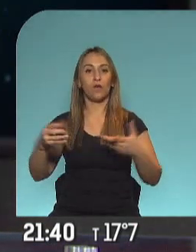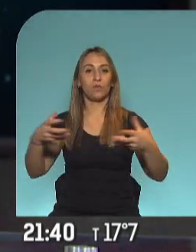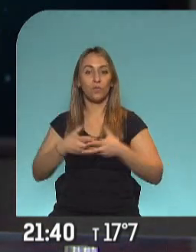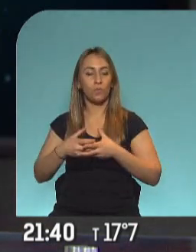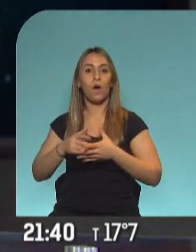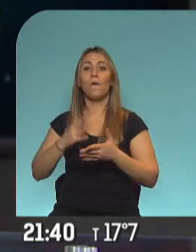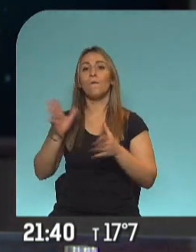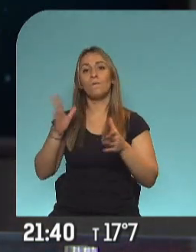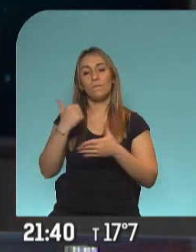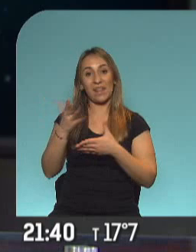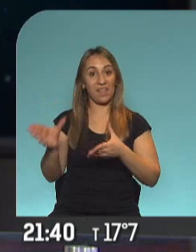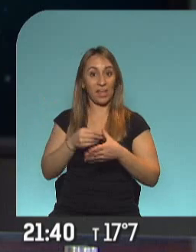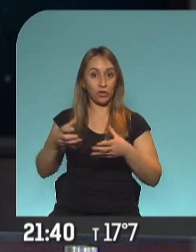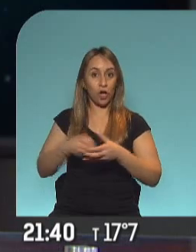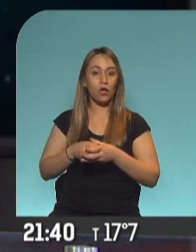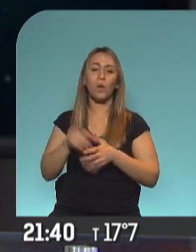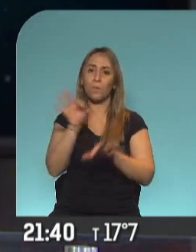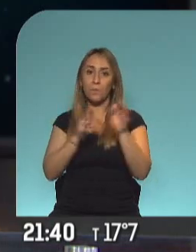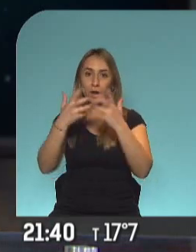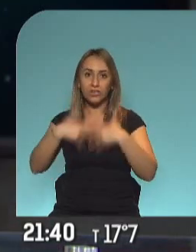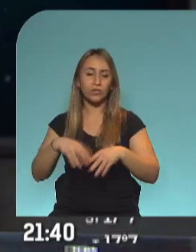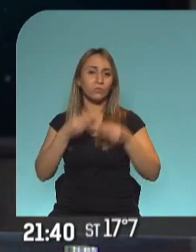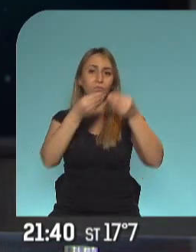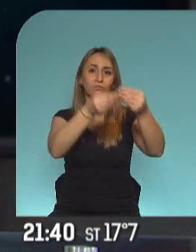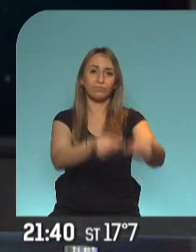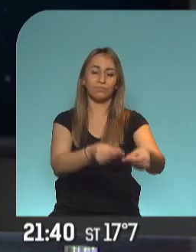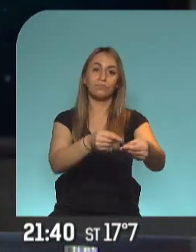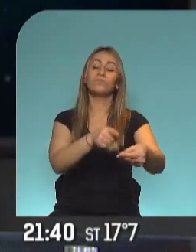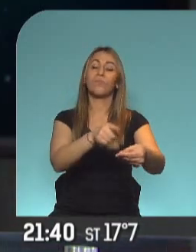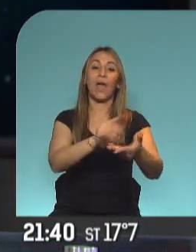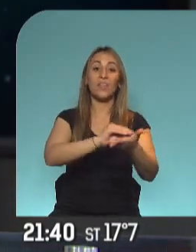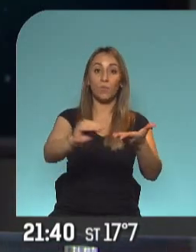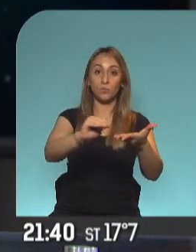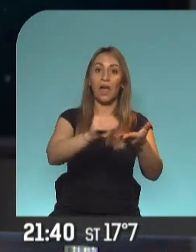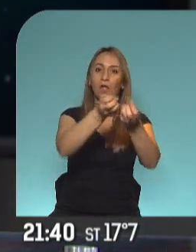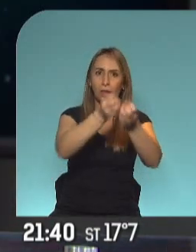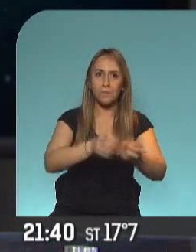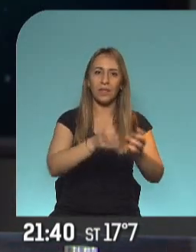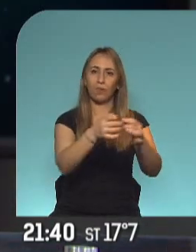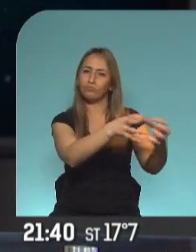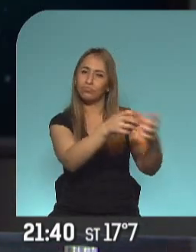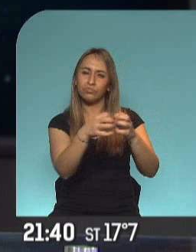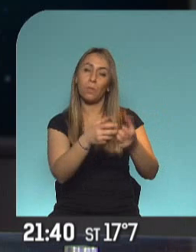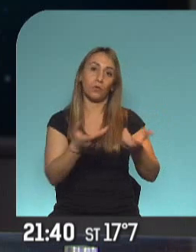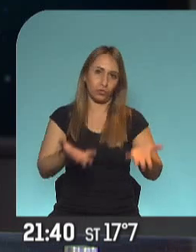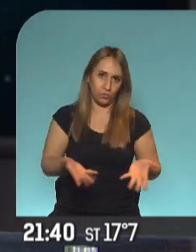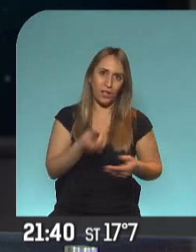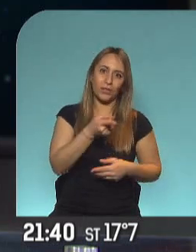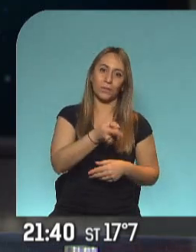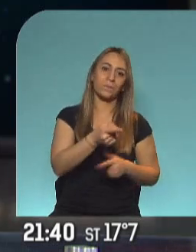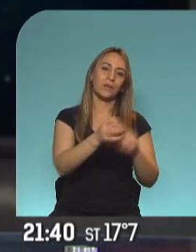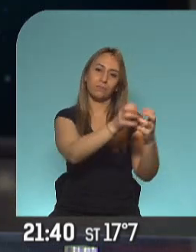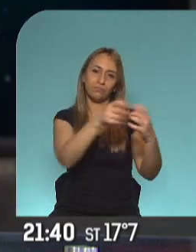con el proyecto y ya fue girado al Congreso, empieza en diputados la discusión, una discusión que por supuesto también ya